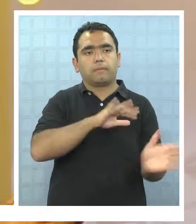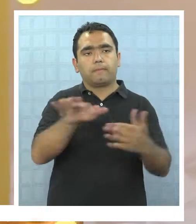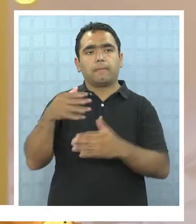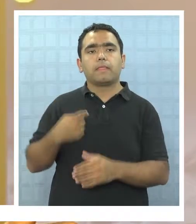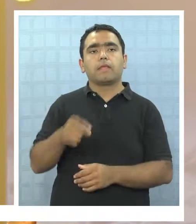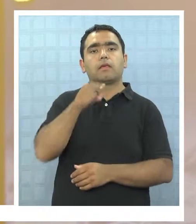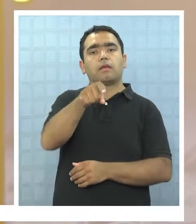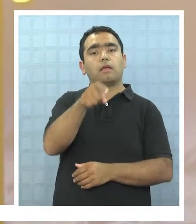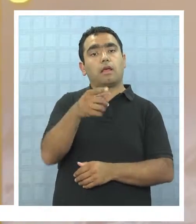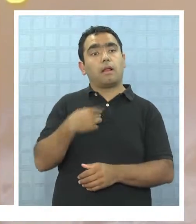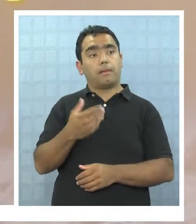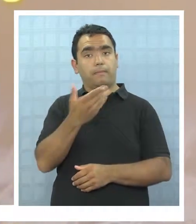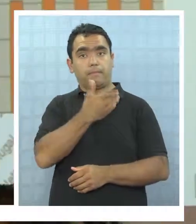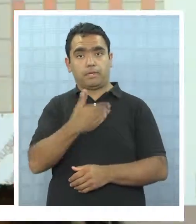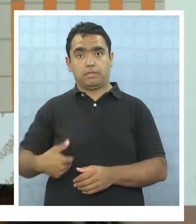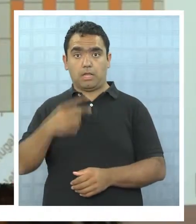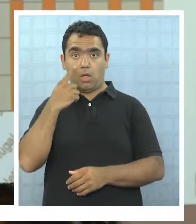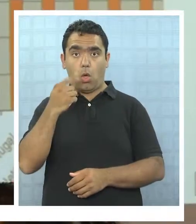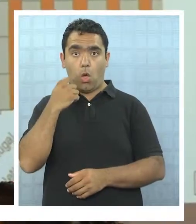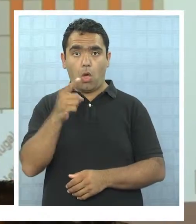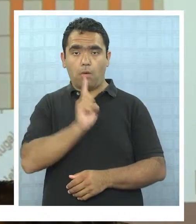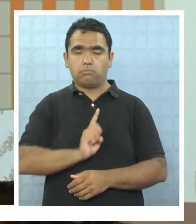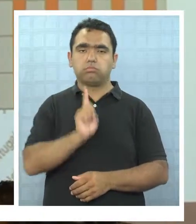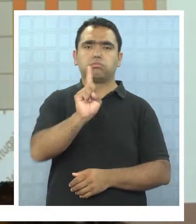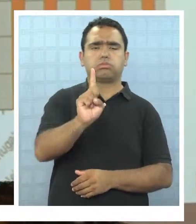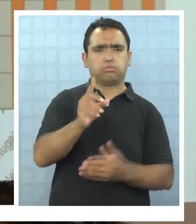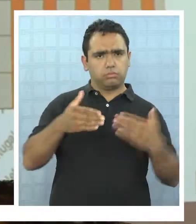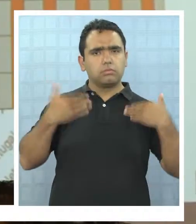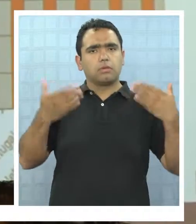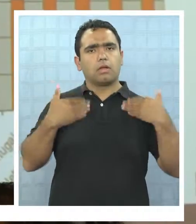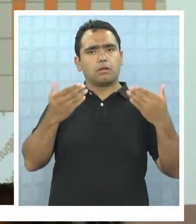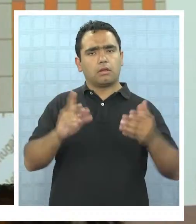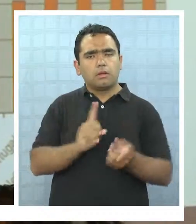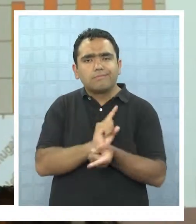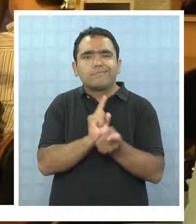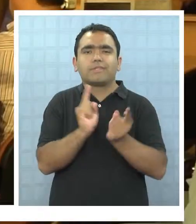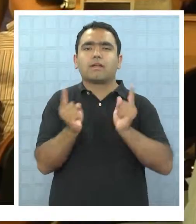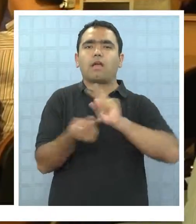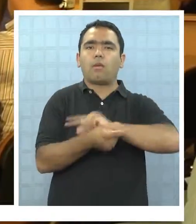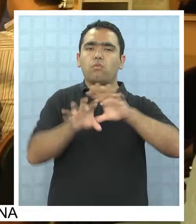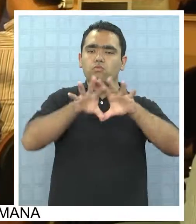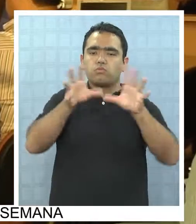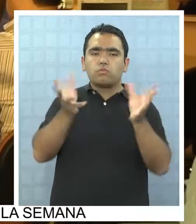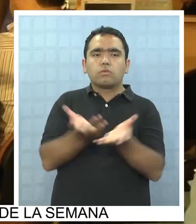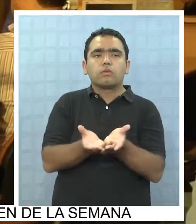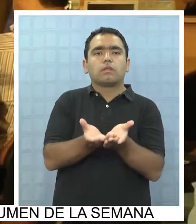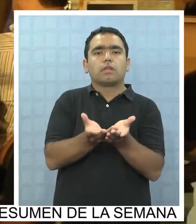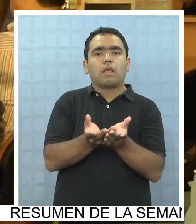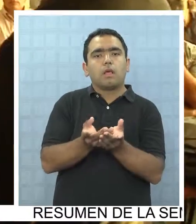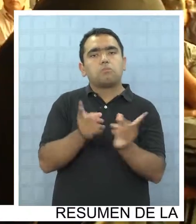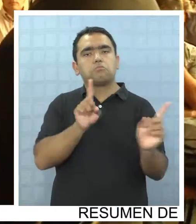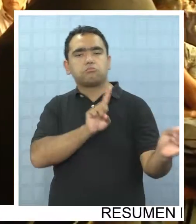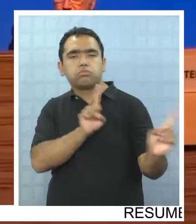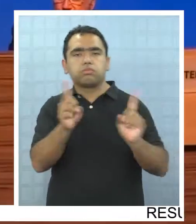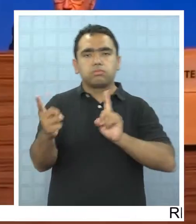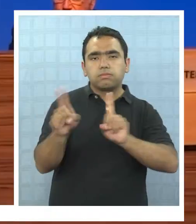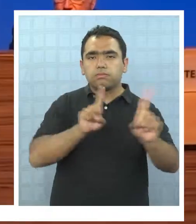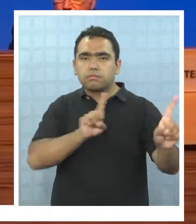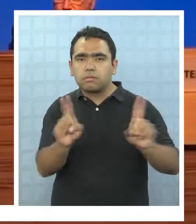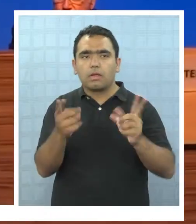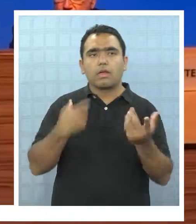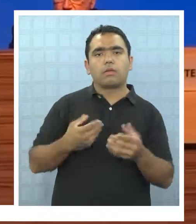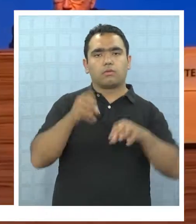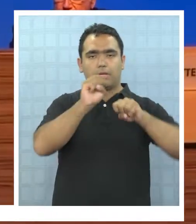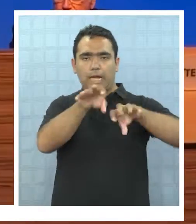presidente de la fundación Ganamos Todos se muestra dispuesto a impulsar y liderar cambios en la estructura del fútbol mundial, alternando estas